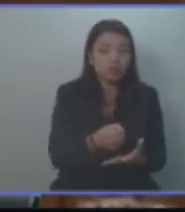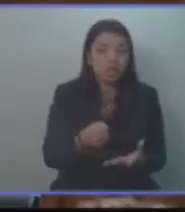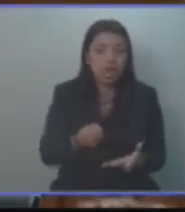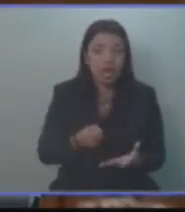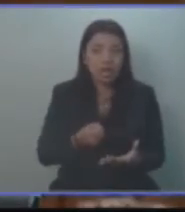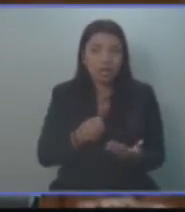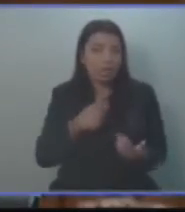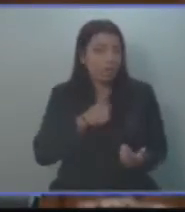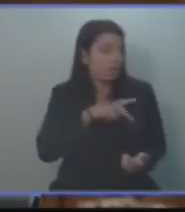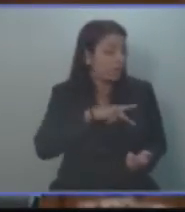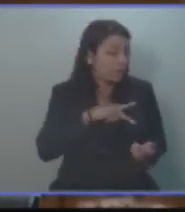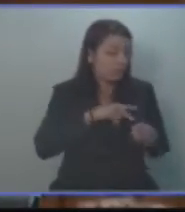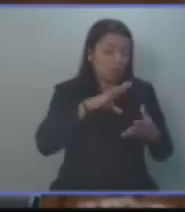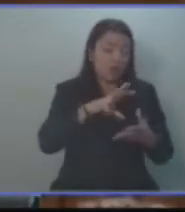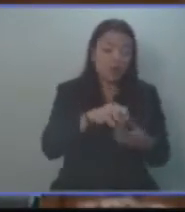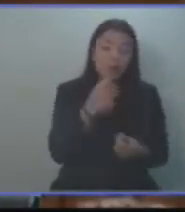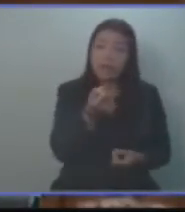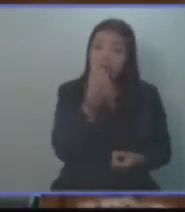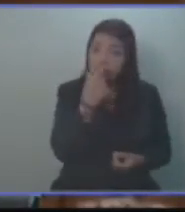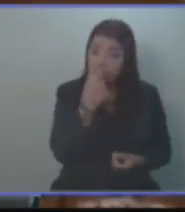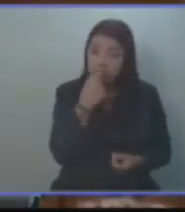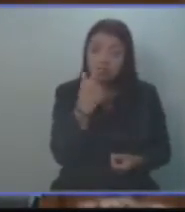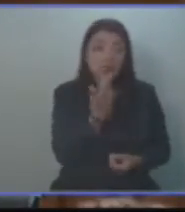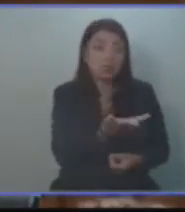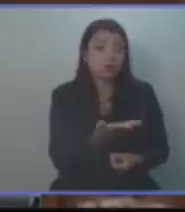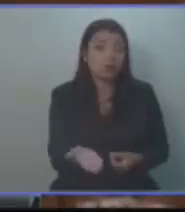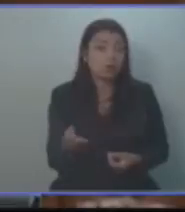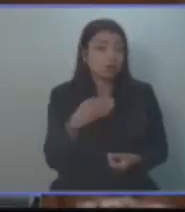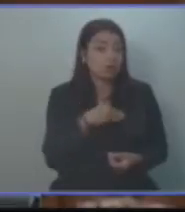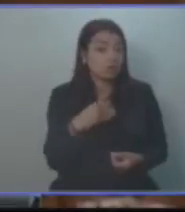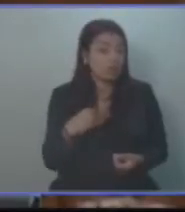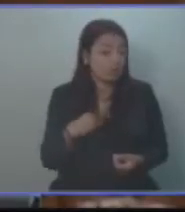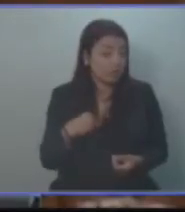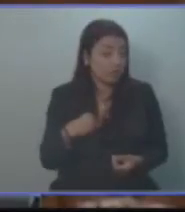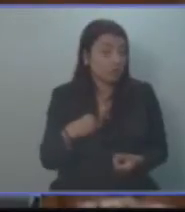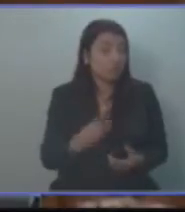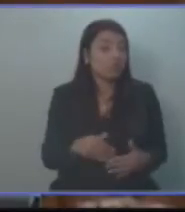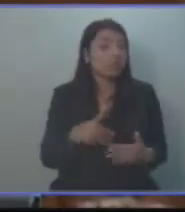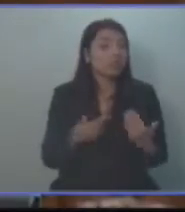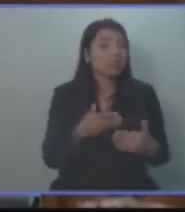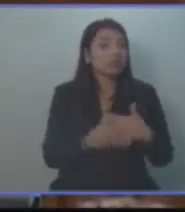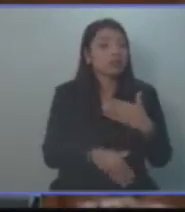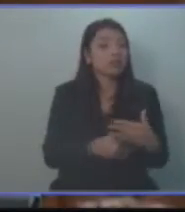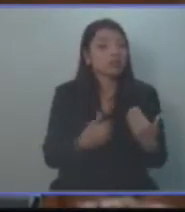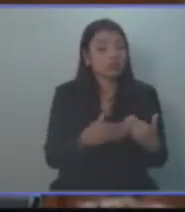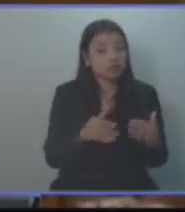mobiliario, equipo, medicamentos o insumos médicos y no médicos, propiedad,